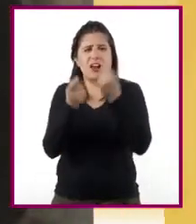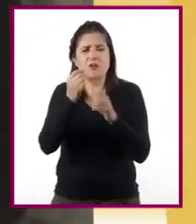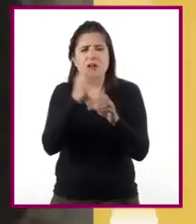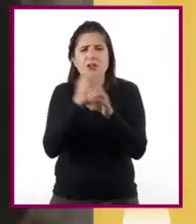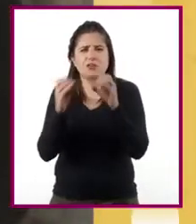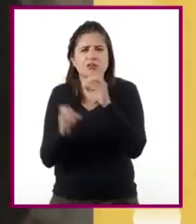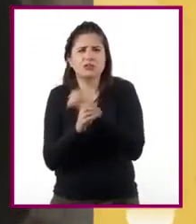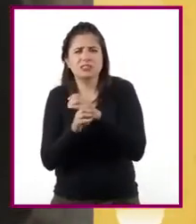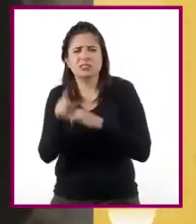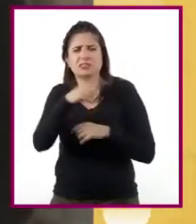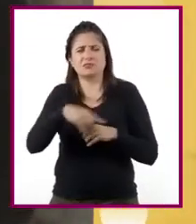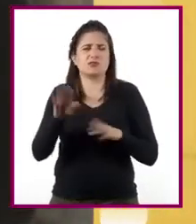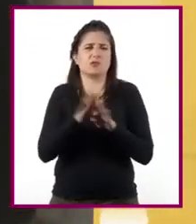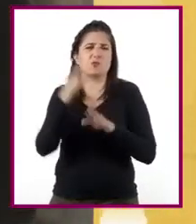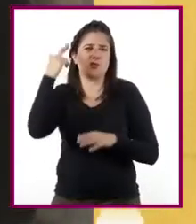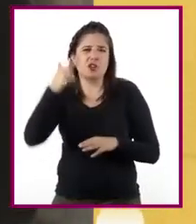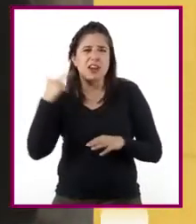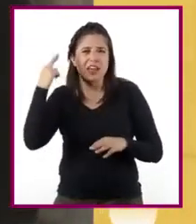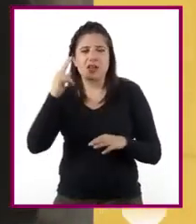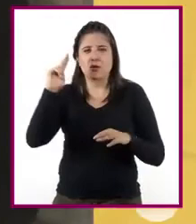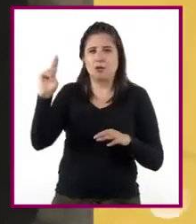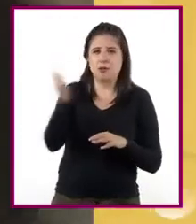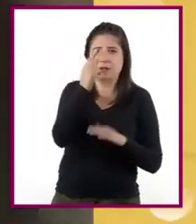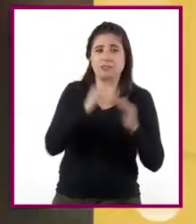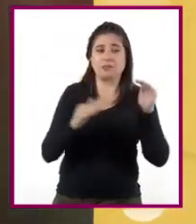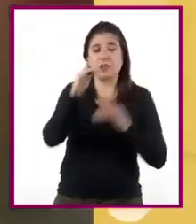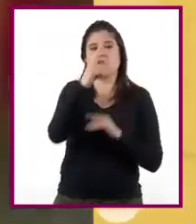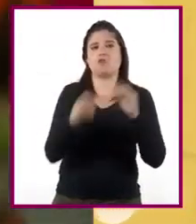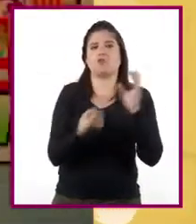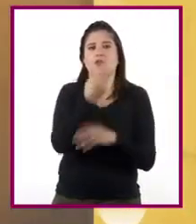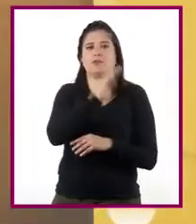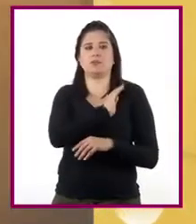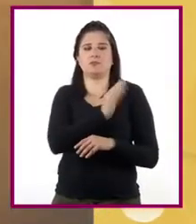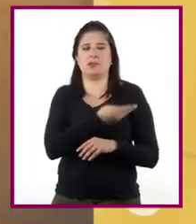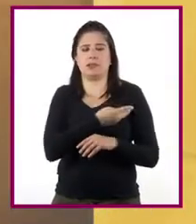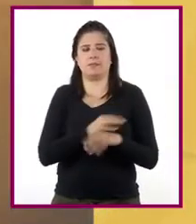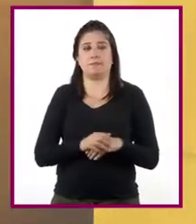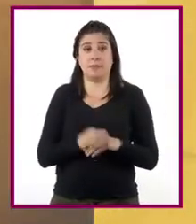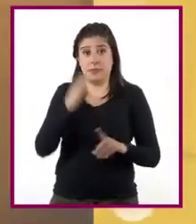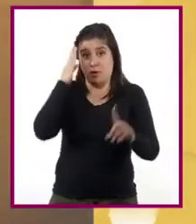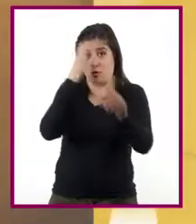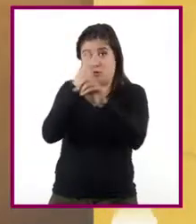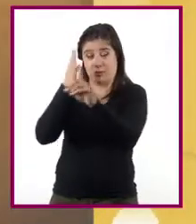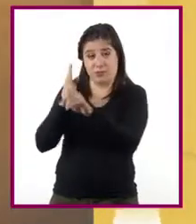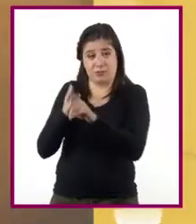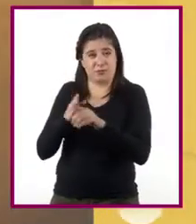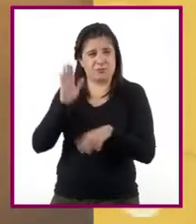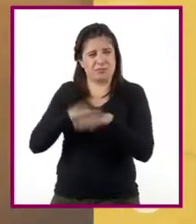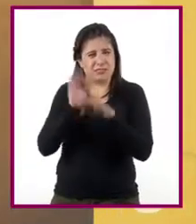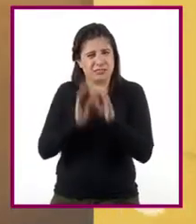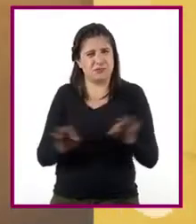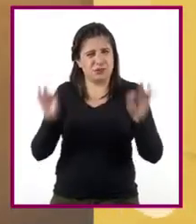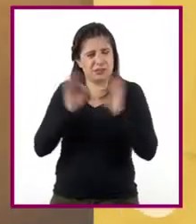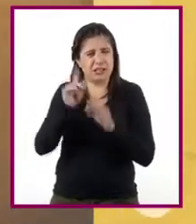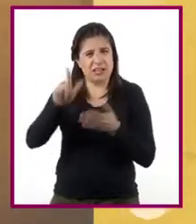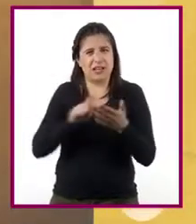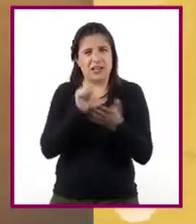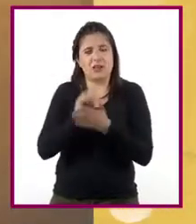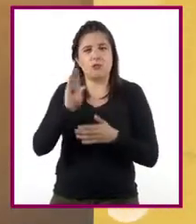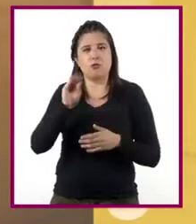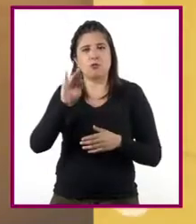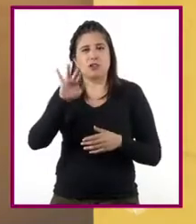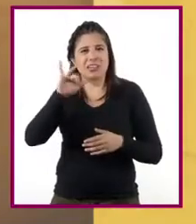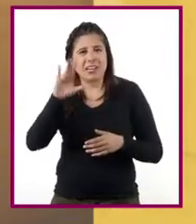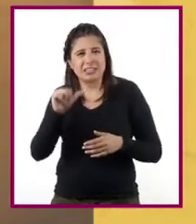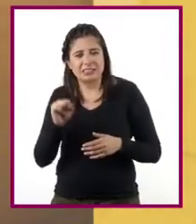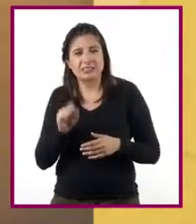como de la Real y Pontificia Universidad de la Nueva España. Uno de los objetivos principales de las reformas borbónicas fue disminuir